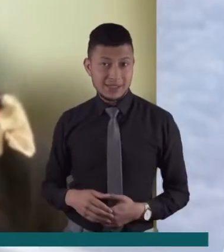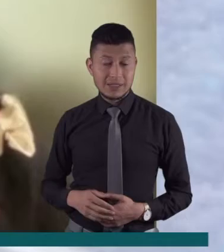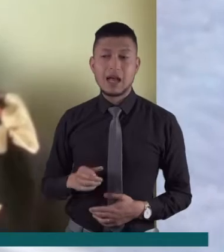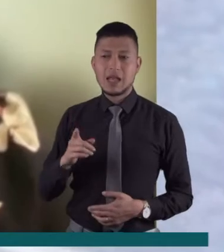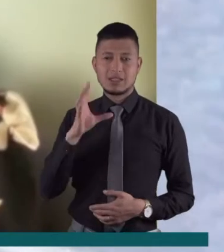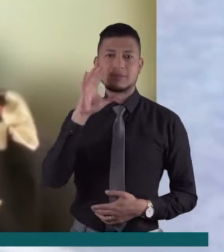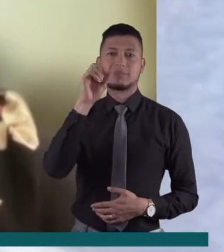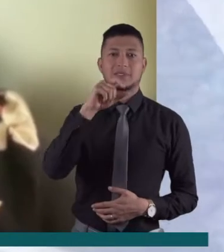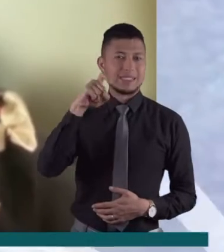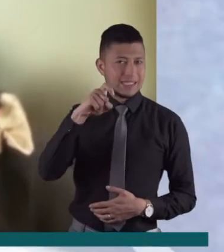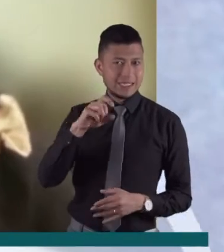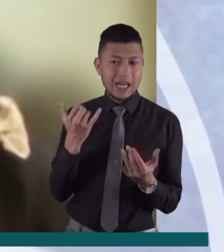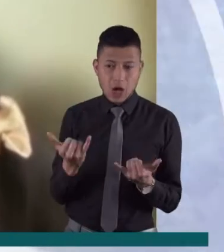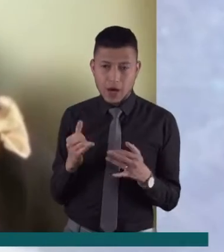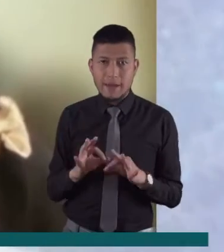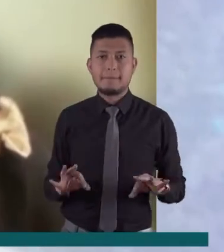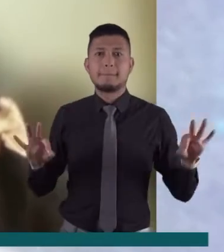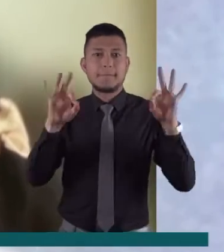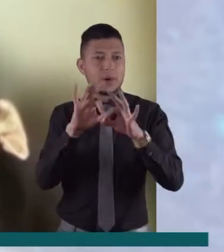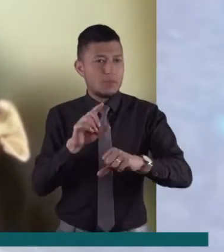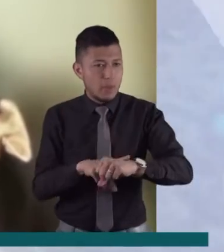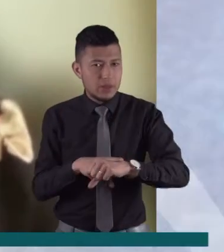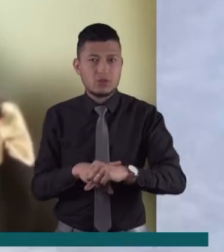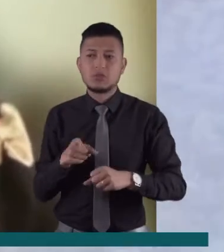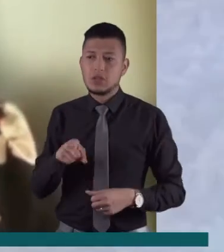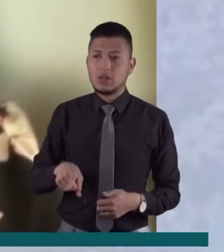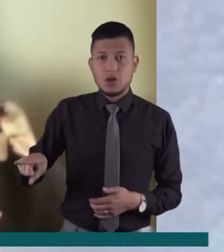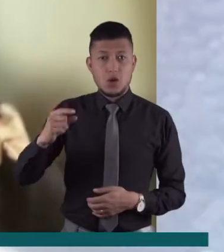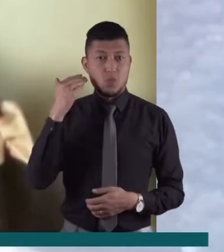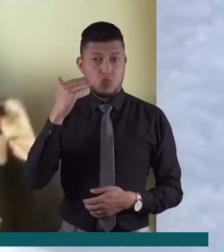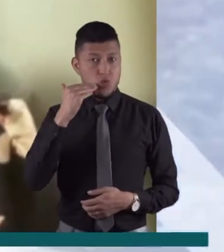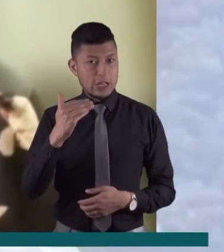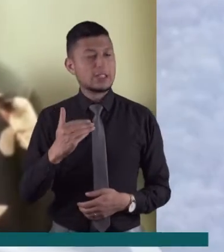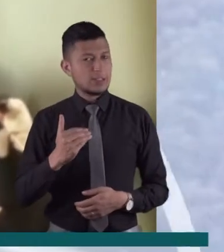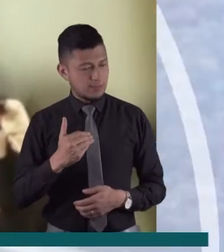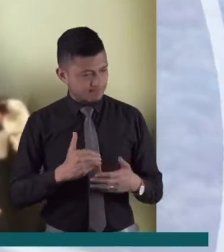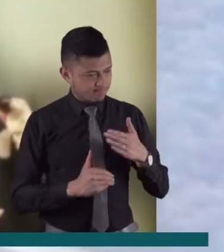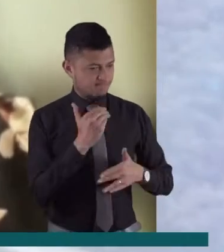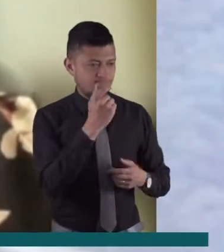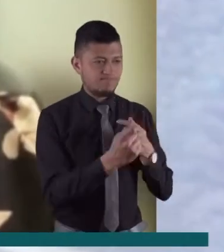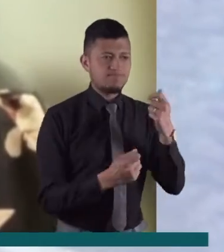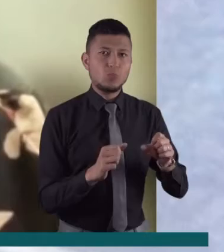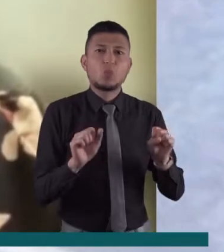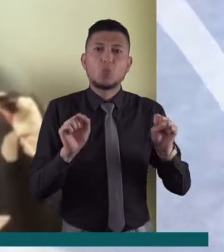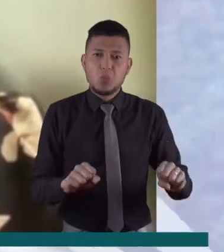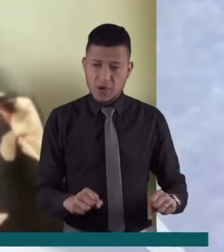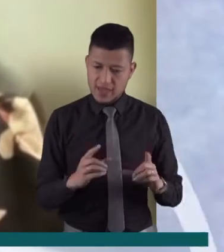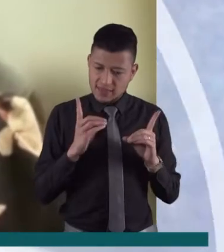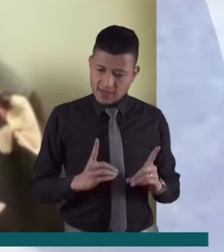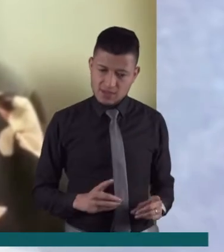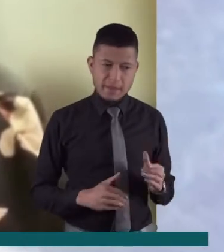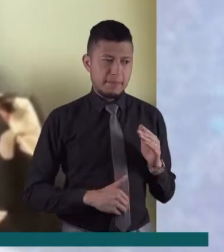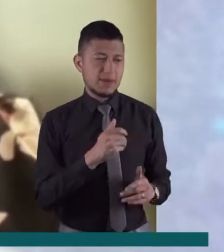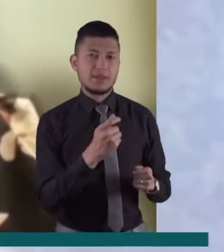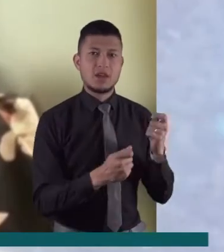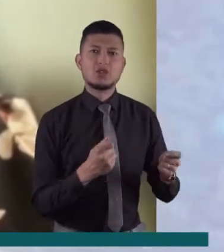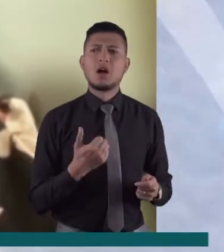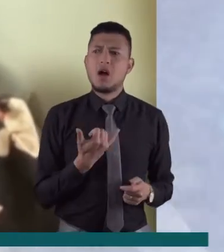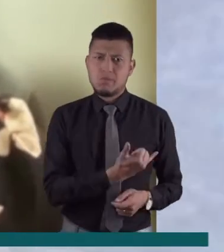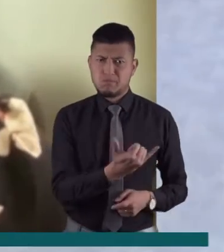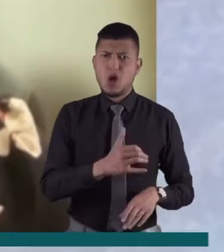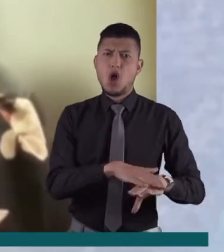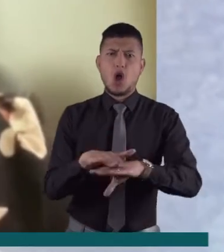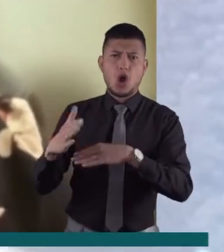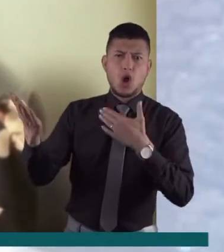estamos hablando de un momento muy muy importante para que las mujeres se lancen en este mundo del emprendimiento decidan emprender Hay muchísimas